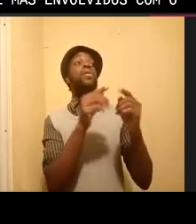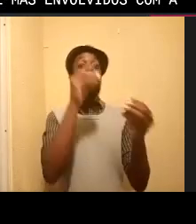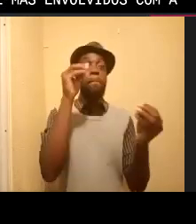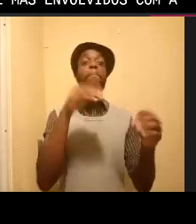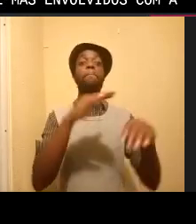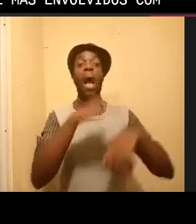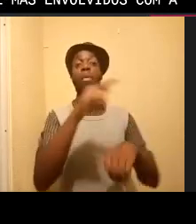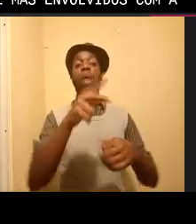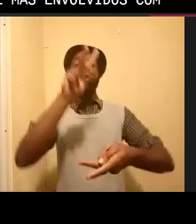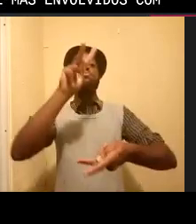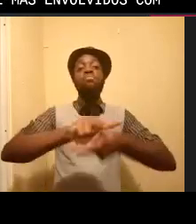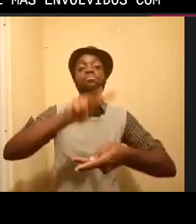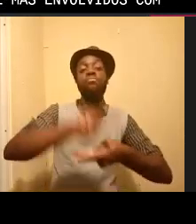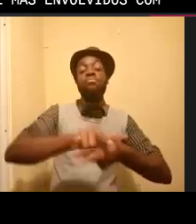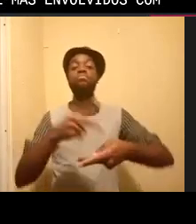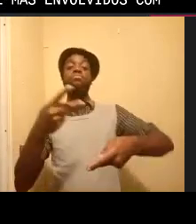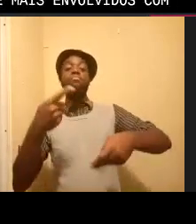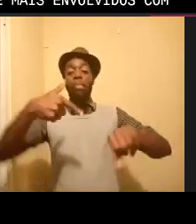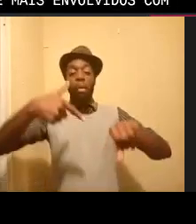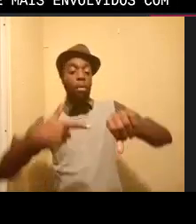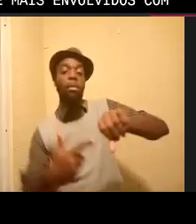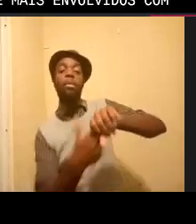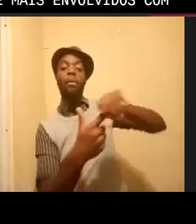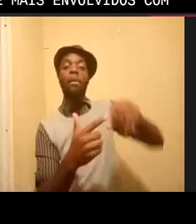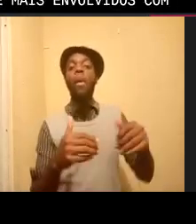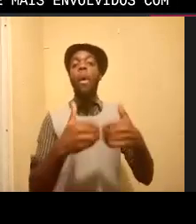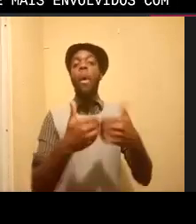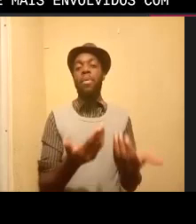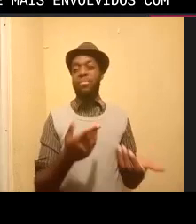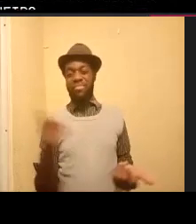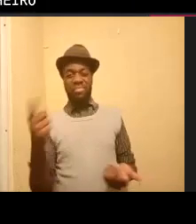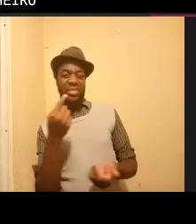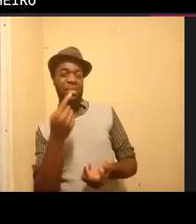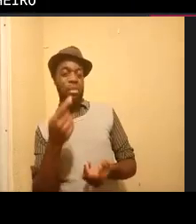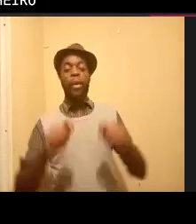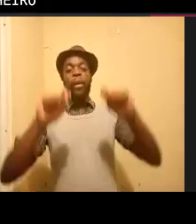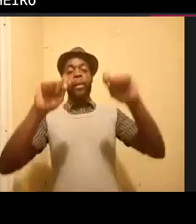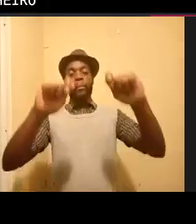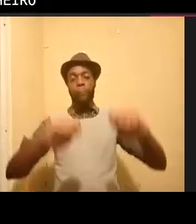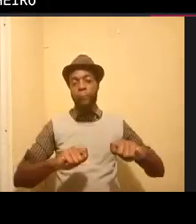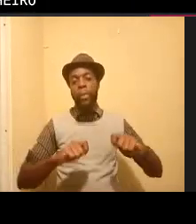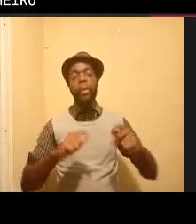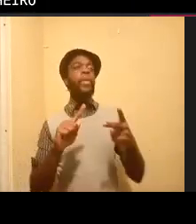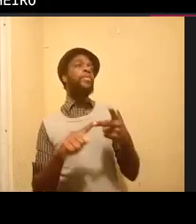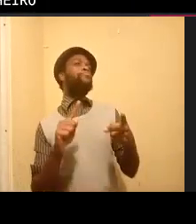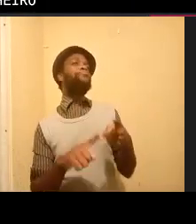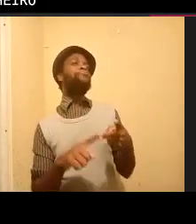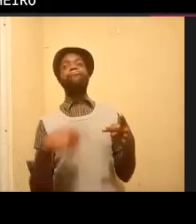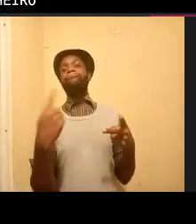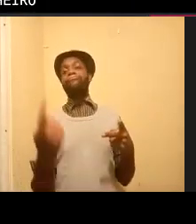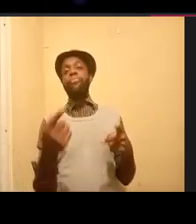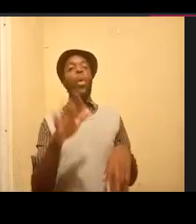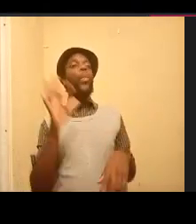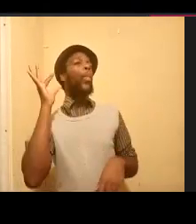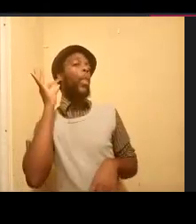al coito. Entonces, lo que decía el compañero, de ponerse el condón, de los métodos de